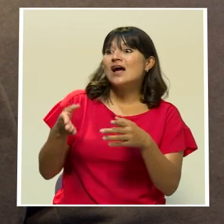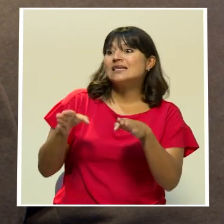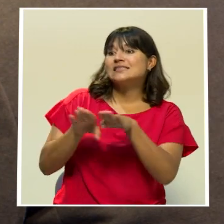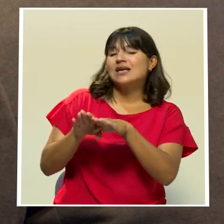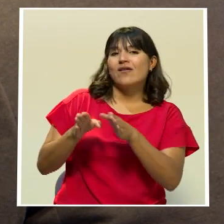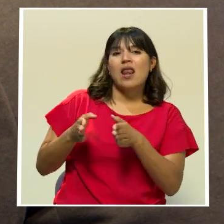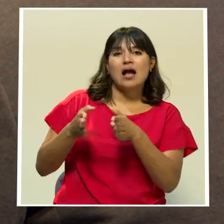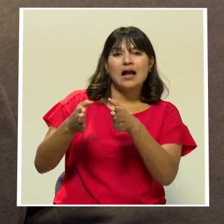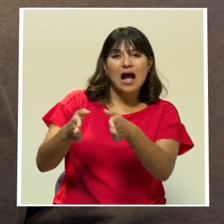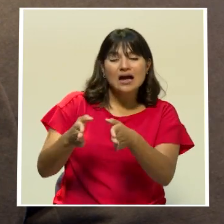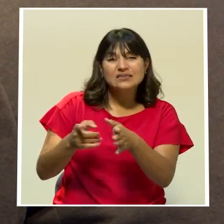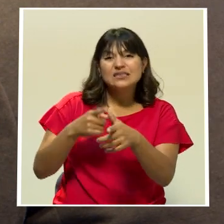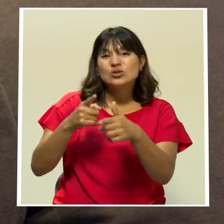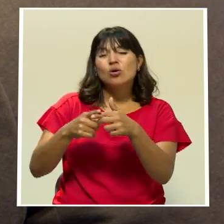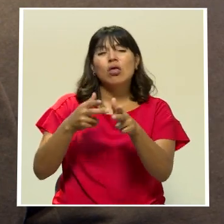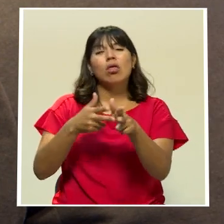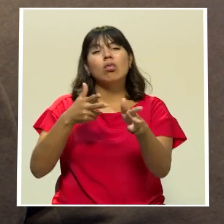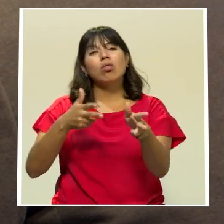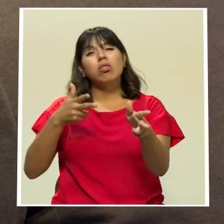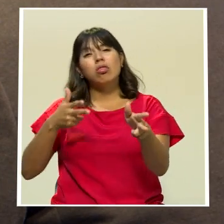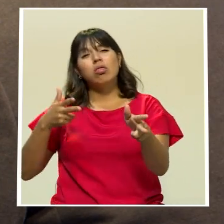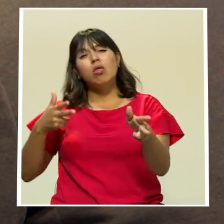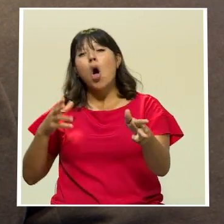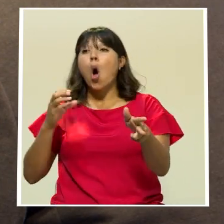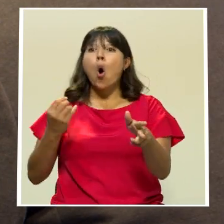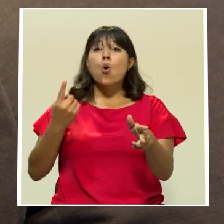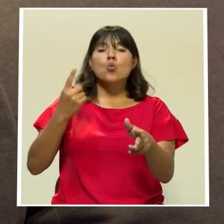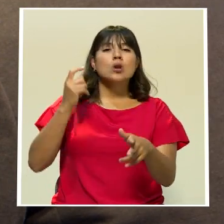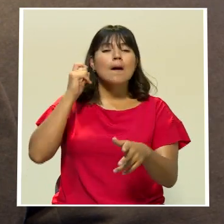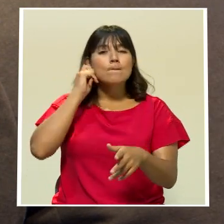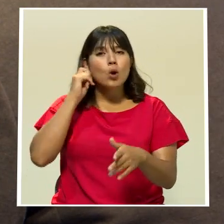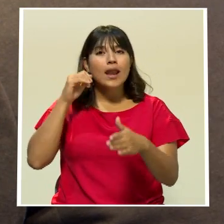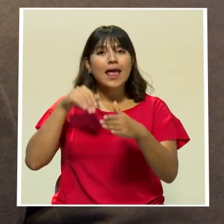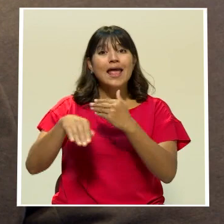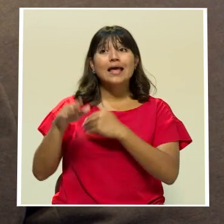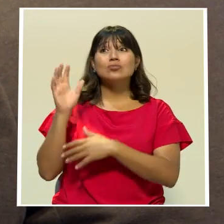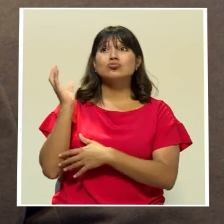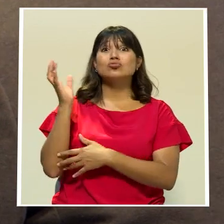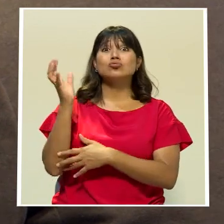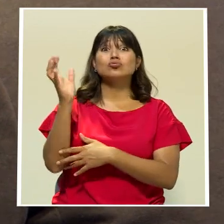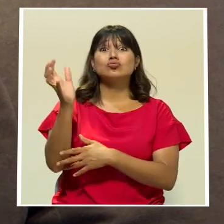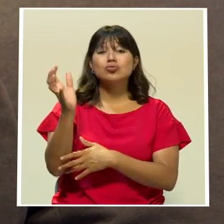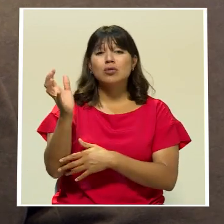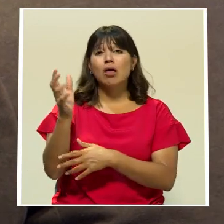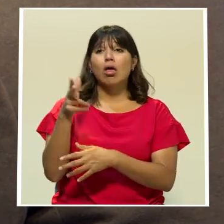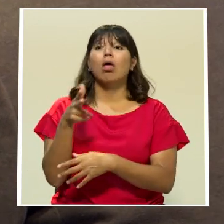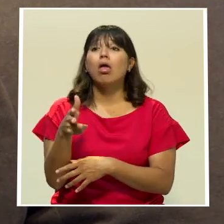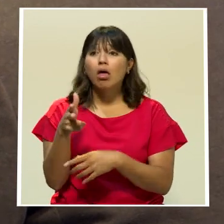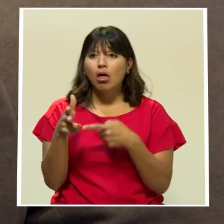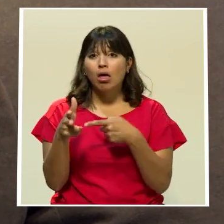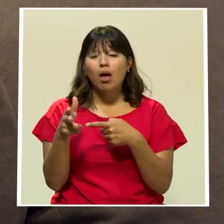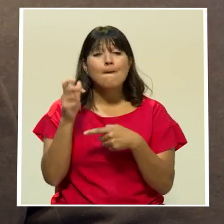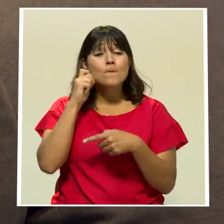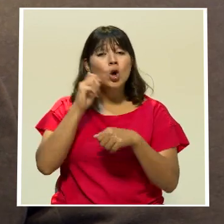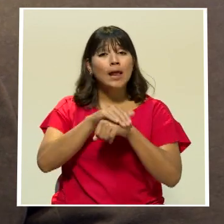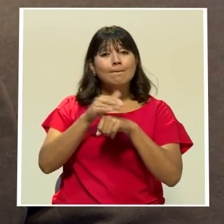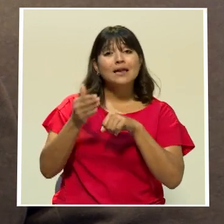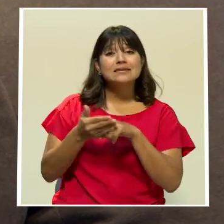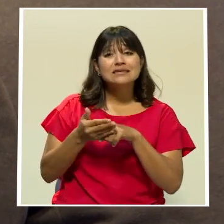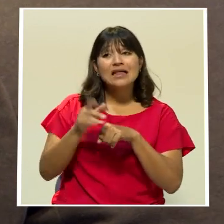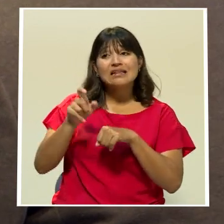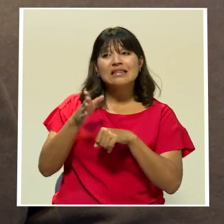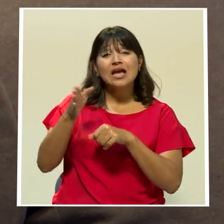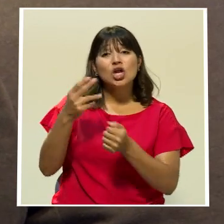o deteniendo a una mujer embarazada que tiene que ir a parir a un hospital. Y con esa gente es imposible debatir